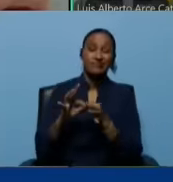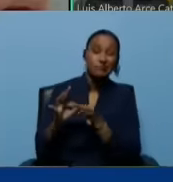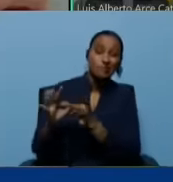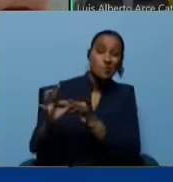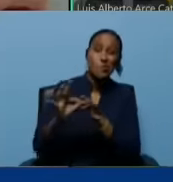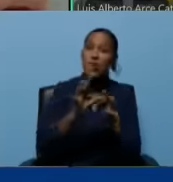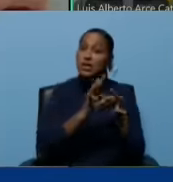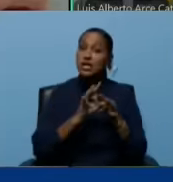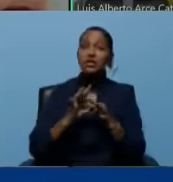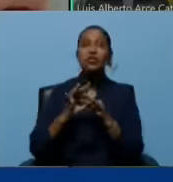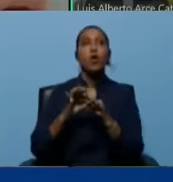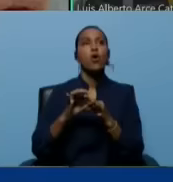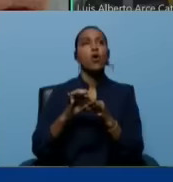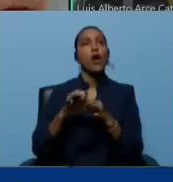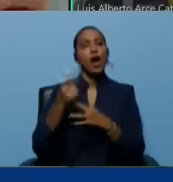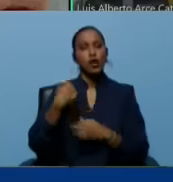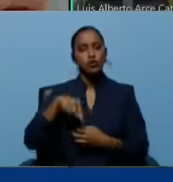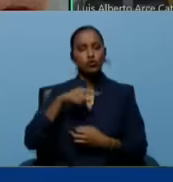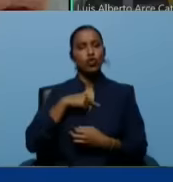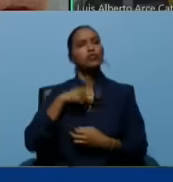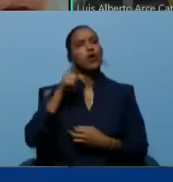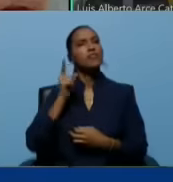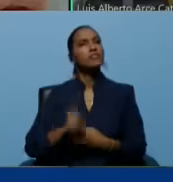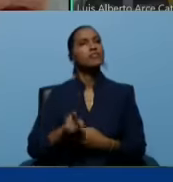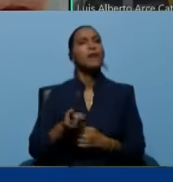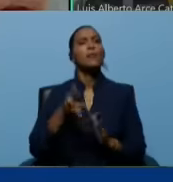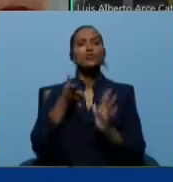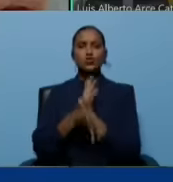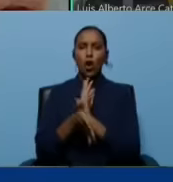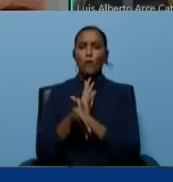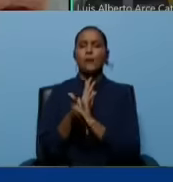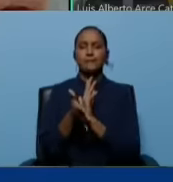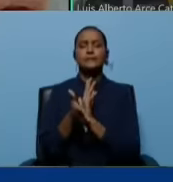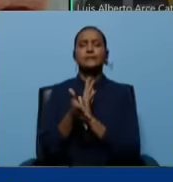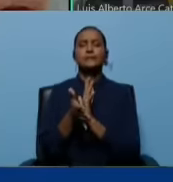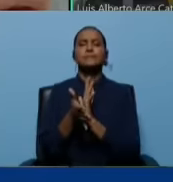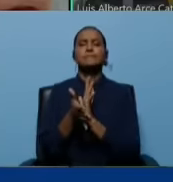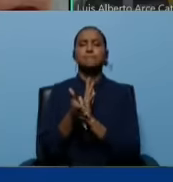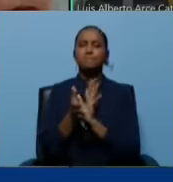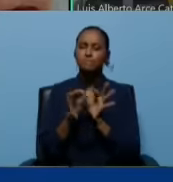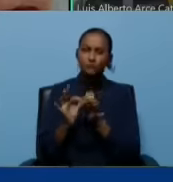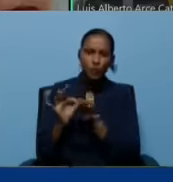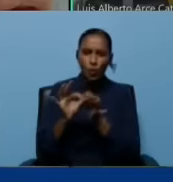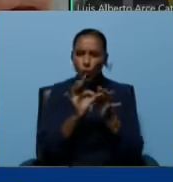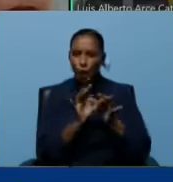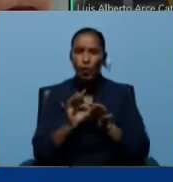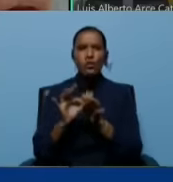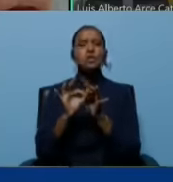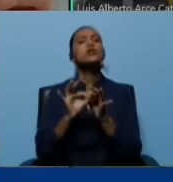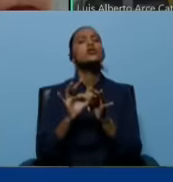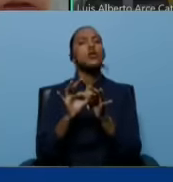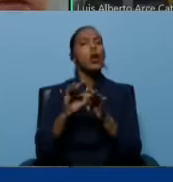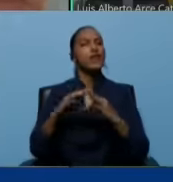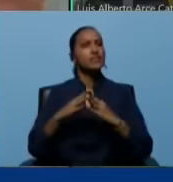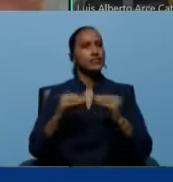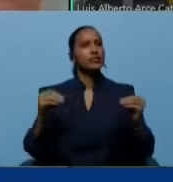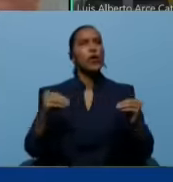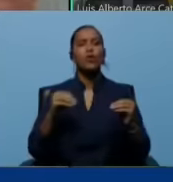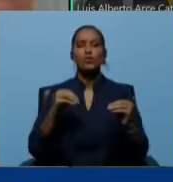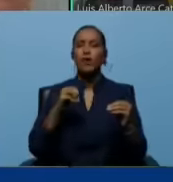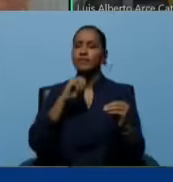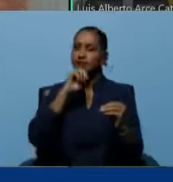de andar en cuadro apretado como la plata en las raíces de los